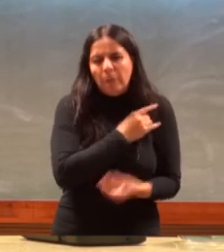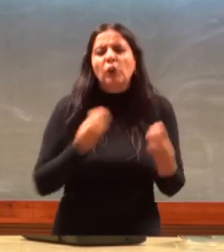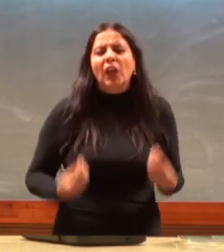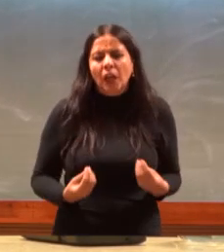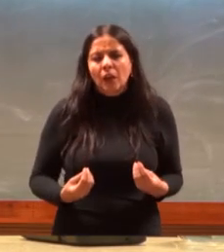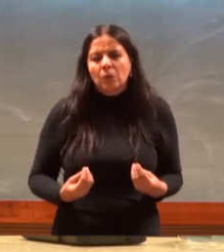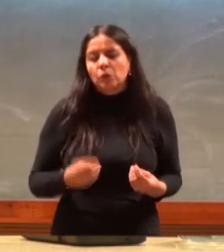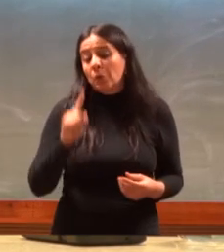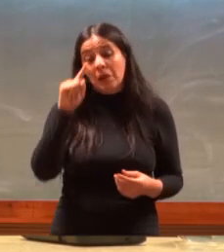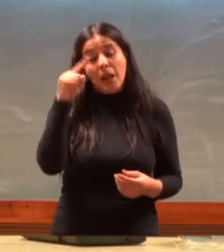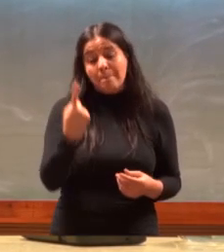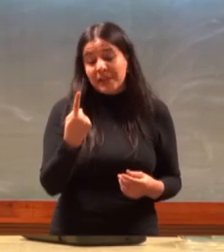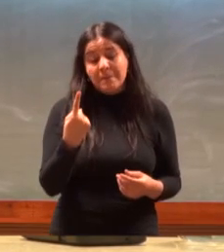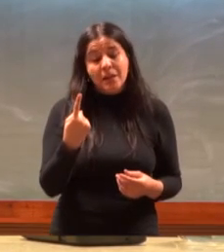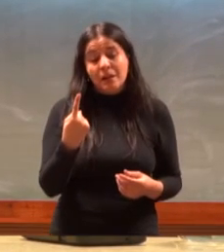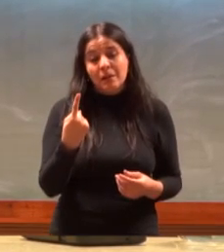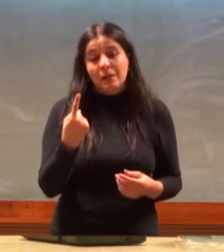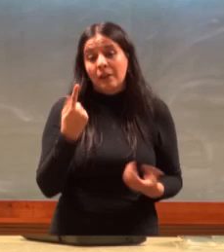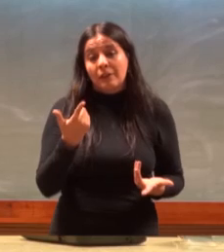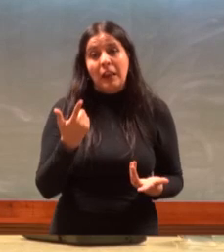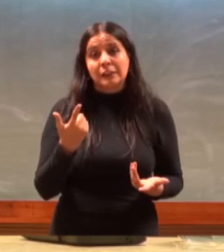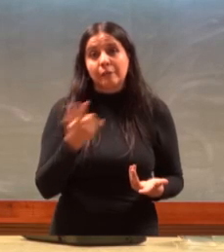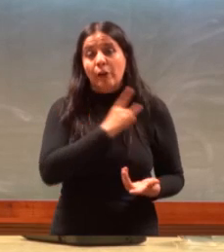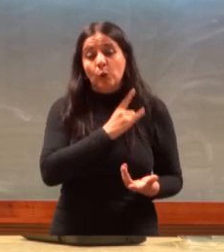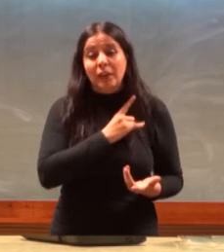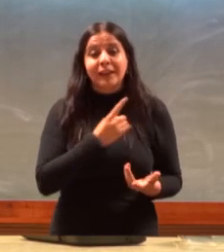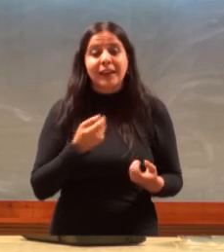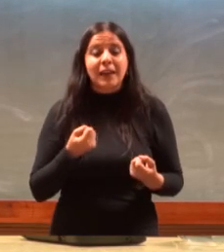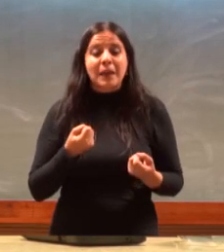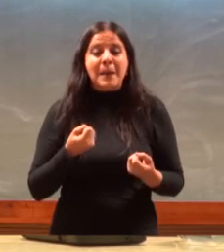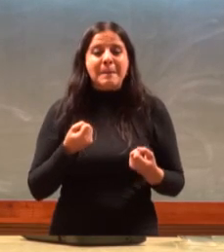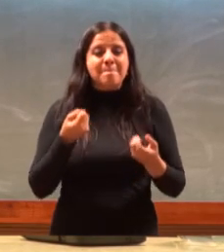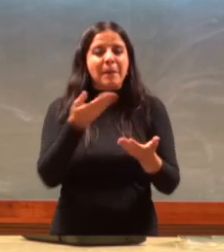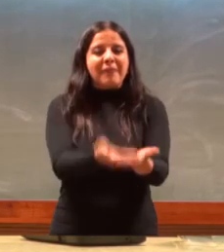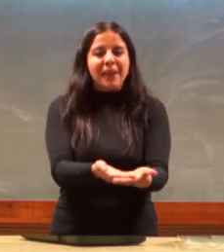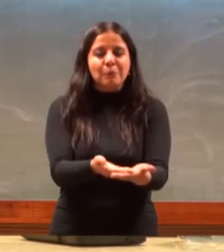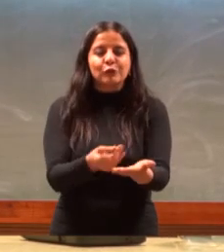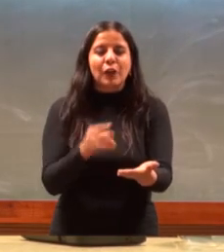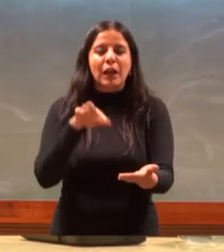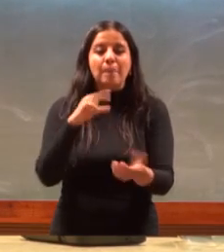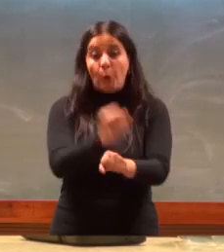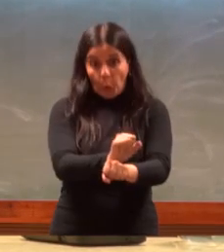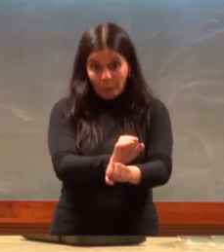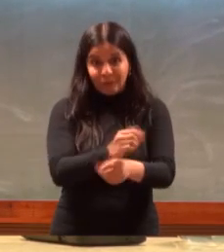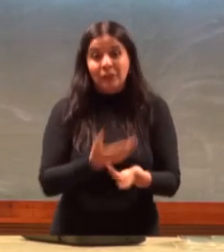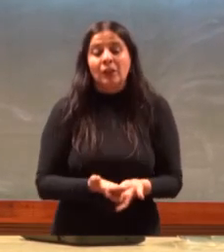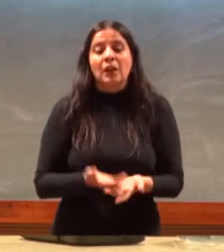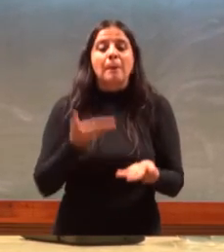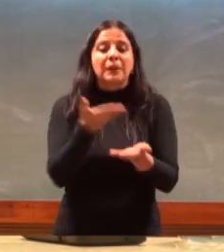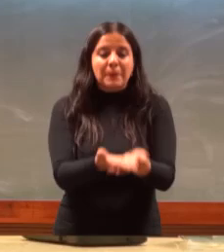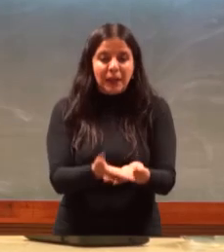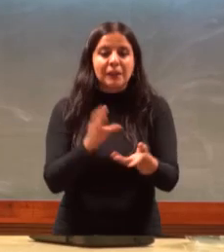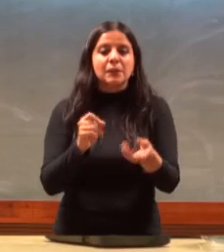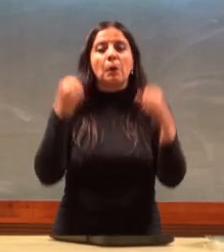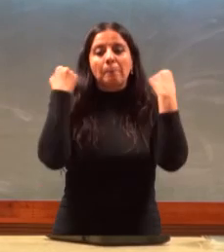una de las primeras facultades en implementar el puc porque fuimos una de las primeras facultades en incorporar los Derechos Humanos como programa transversal porque fuimos la primera facultad en desarrollar